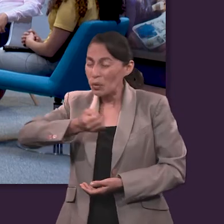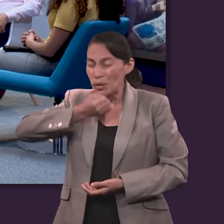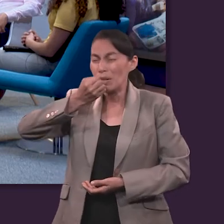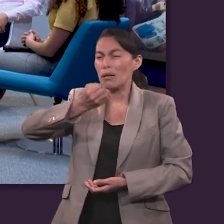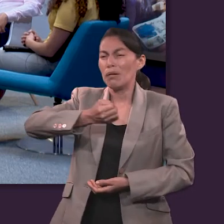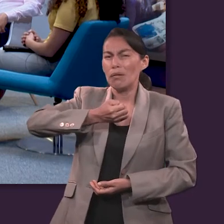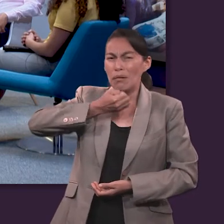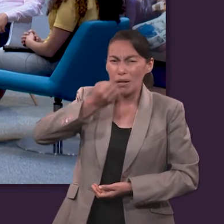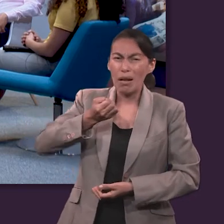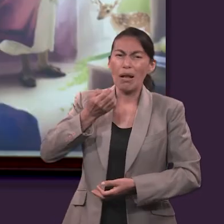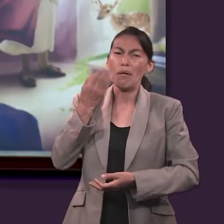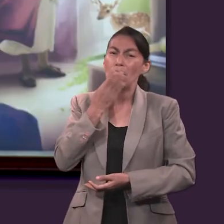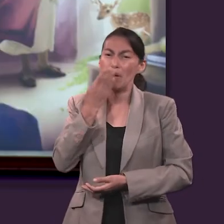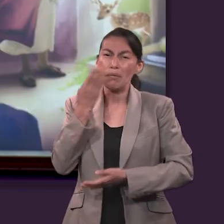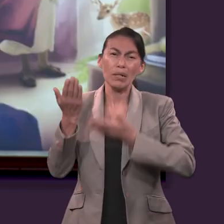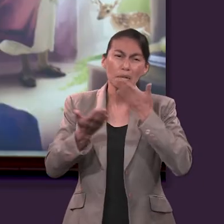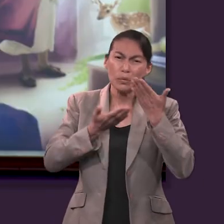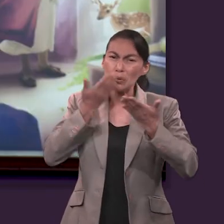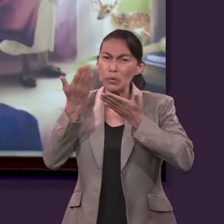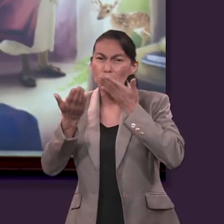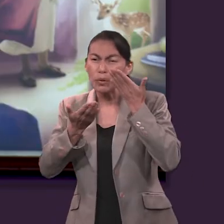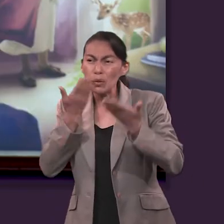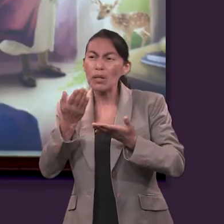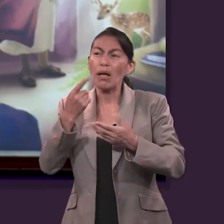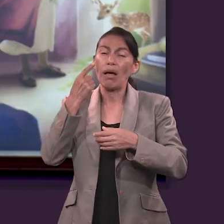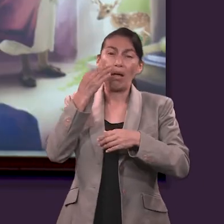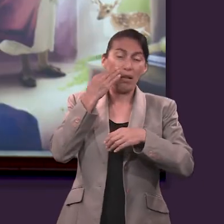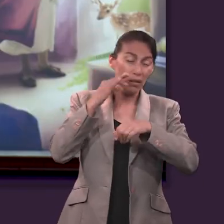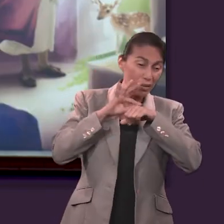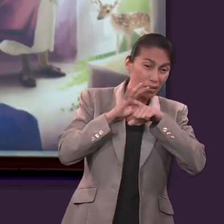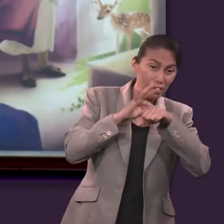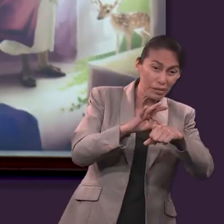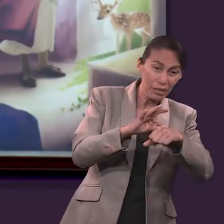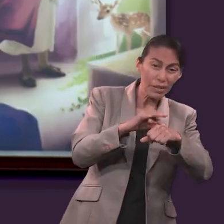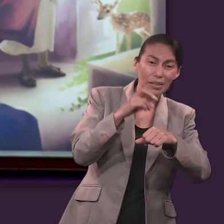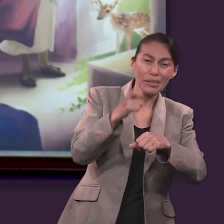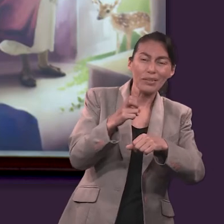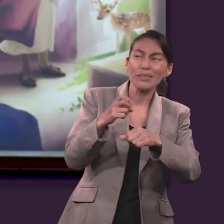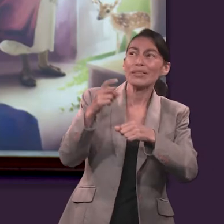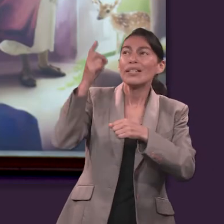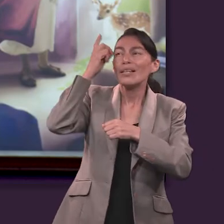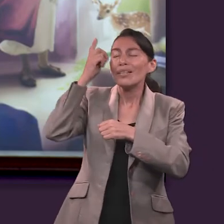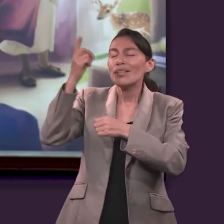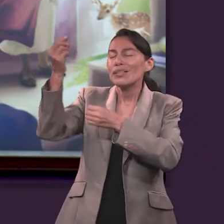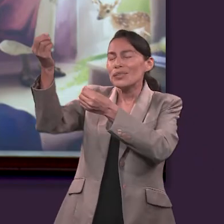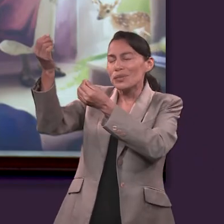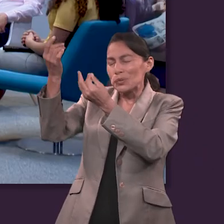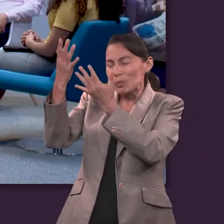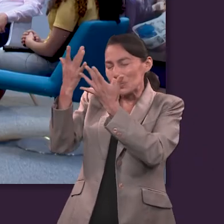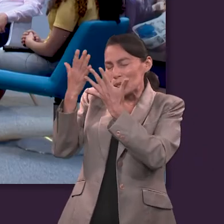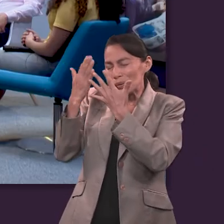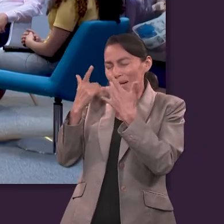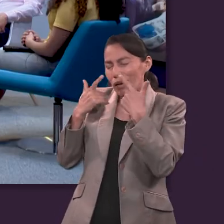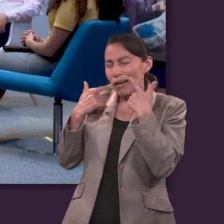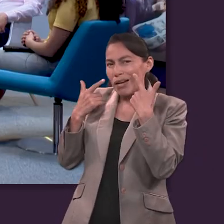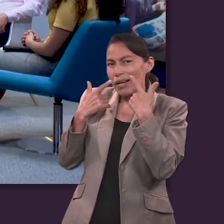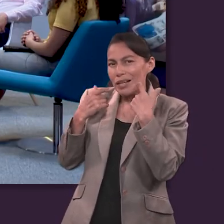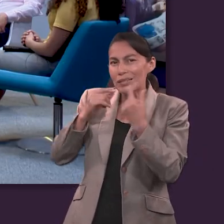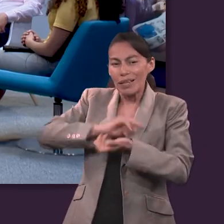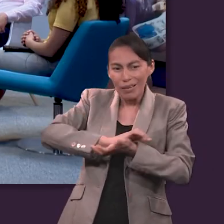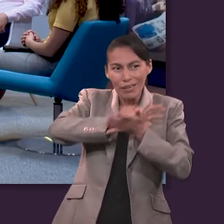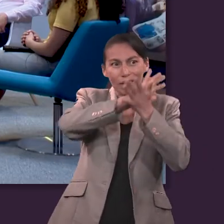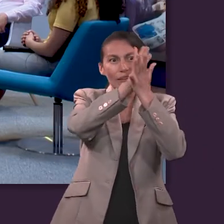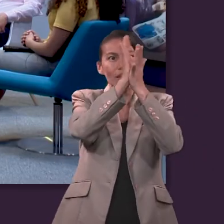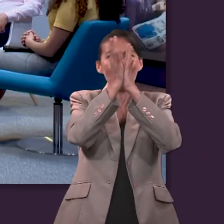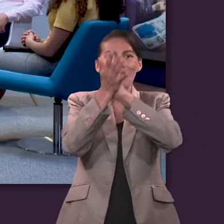de la palabra, de la oración, de la testificación, es como somos alcanzados por esta gracia y transformados a